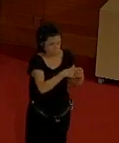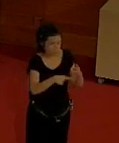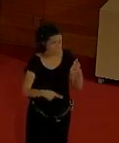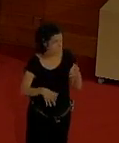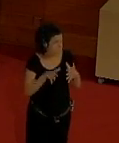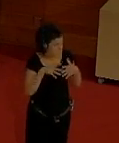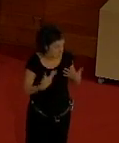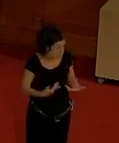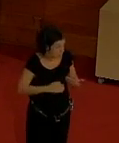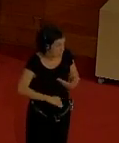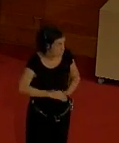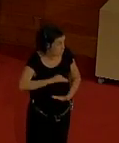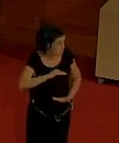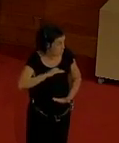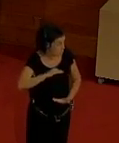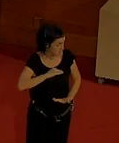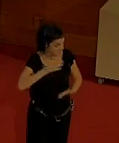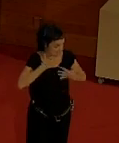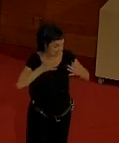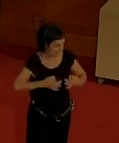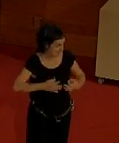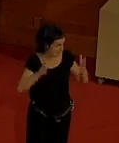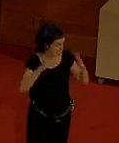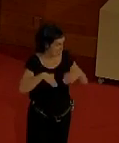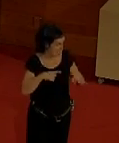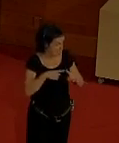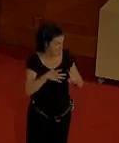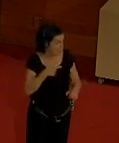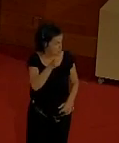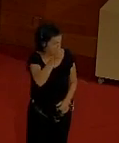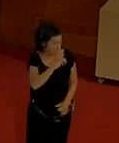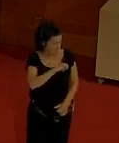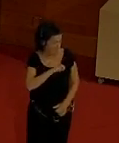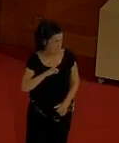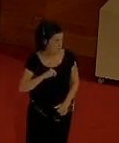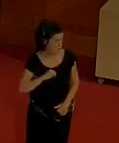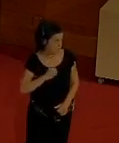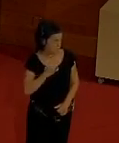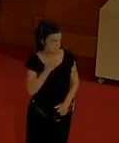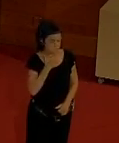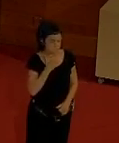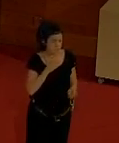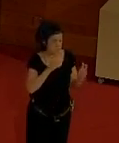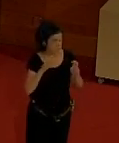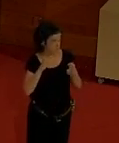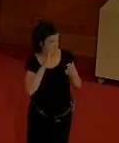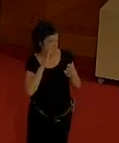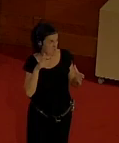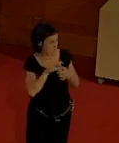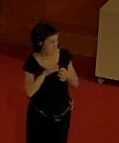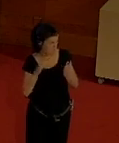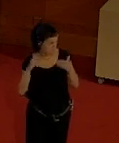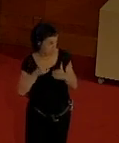realmente para llevar una agenda eh independiente que no esté conectada con estas cuestiones que estaba mencionando si me voy a los